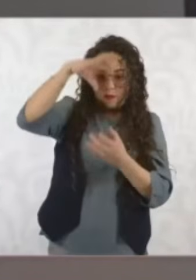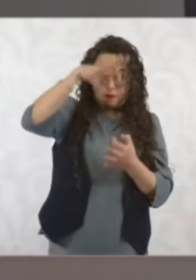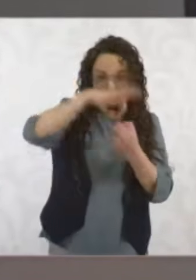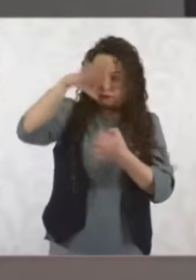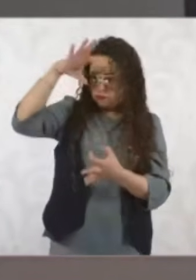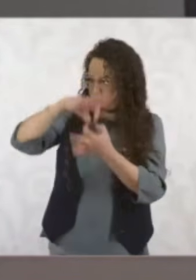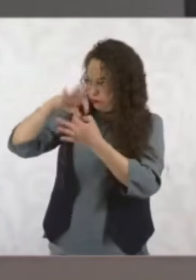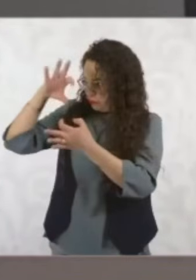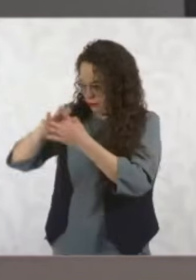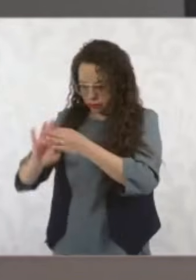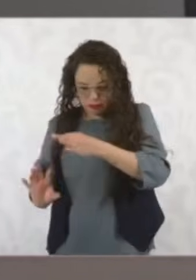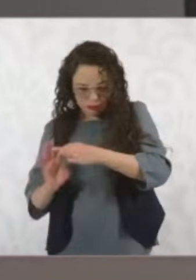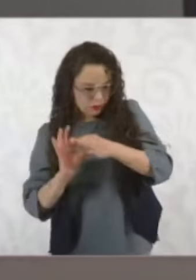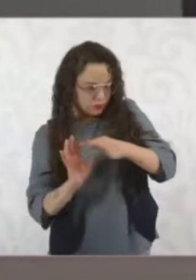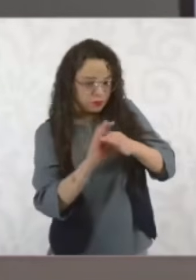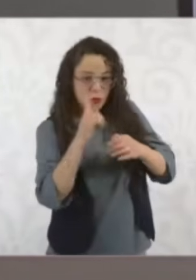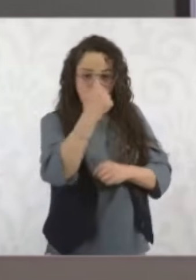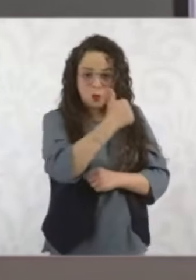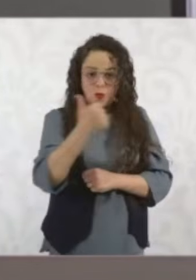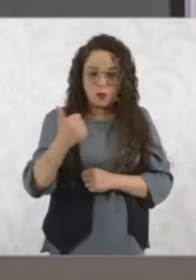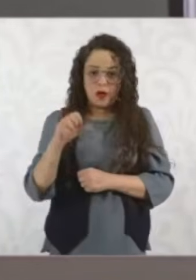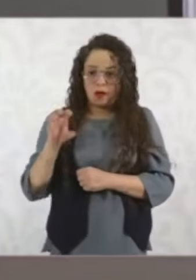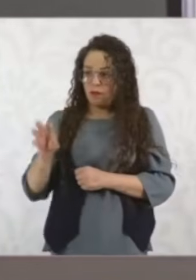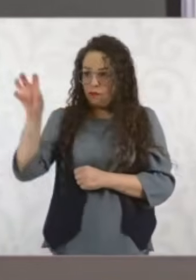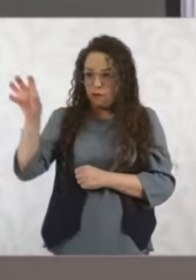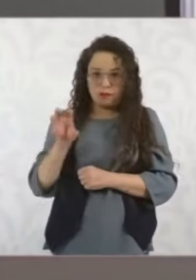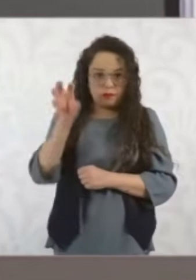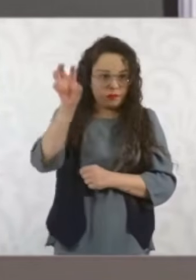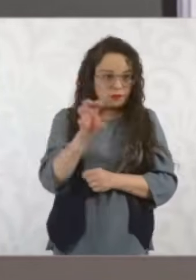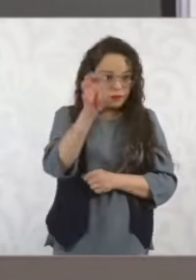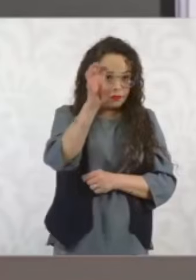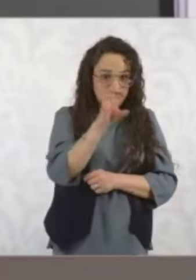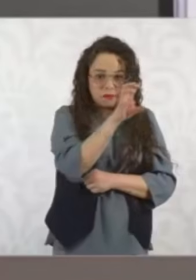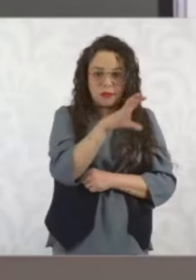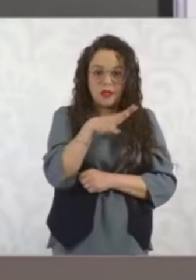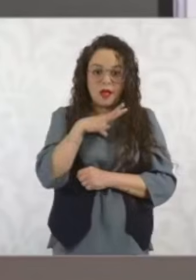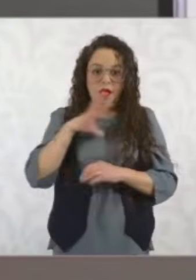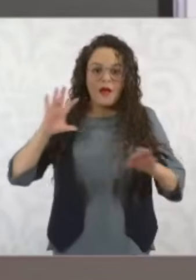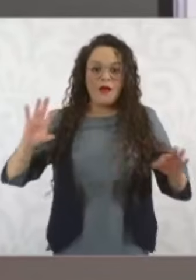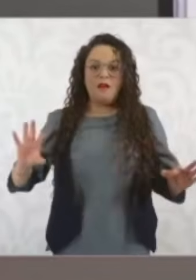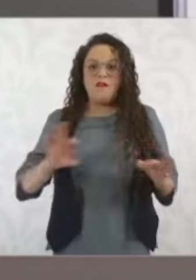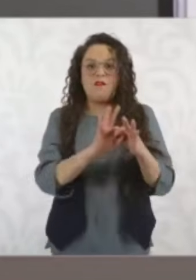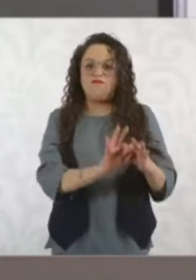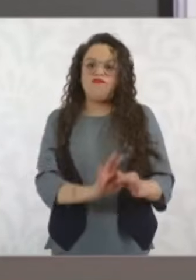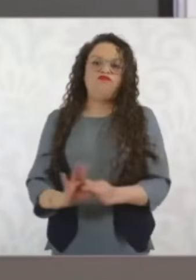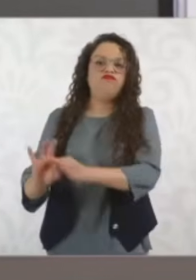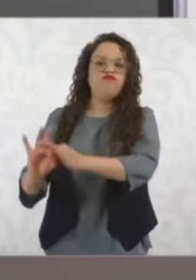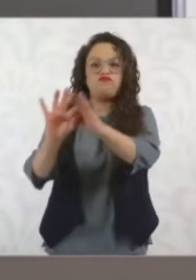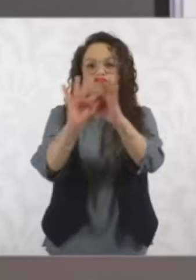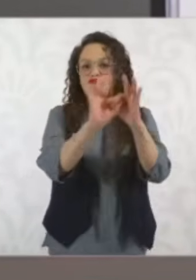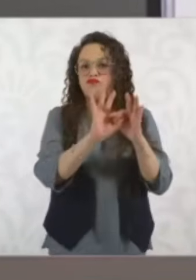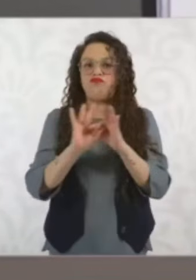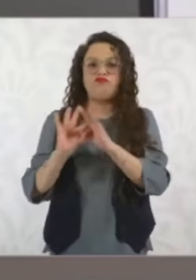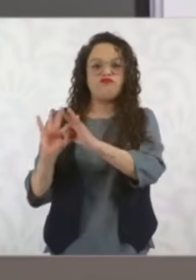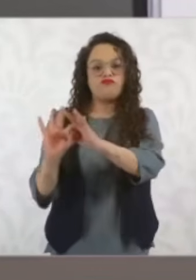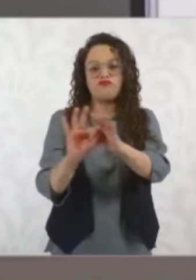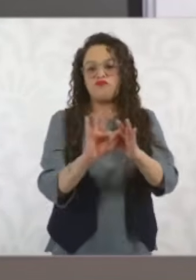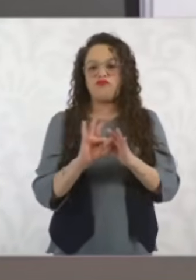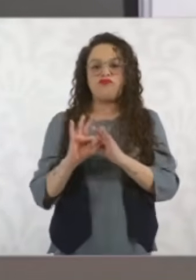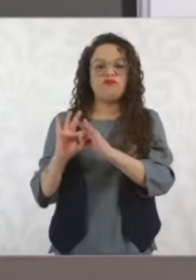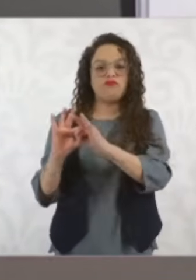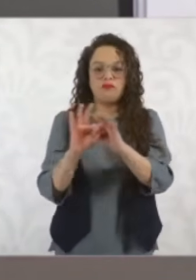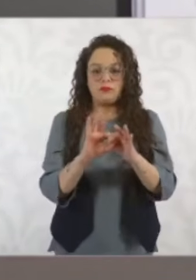cada una de estas bolitas interactúa con este mapa digital. A quienes